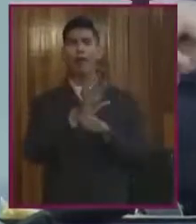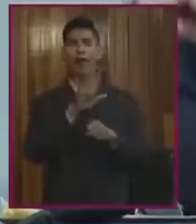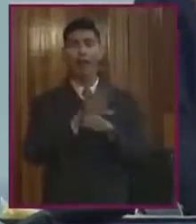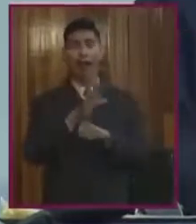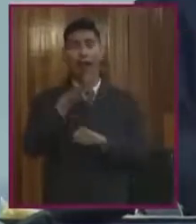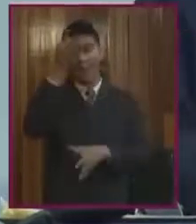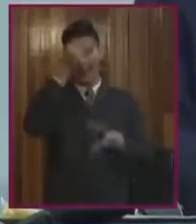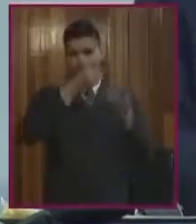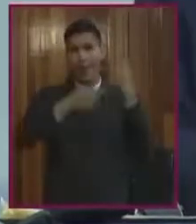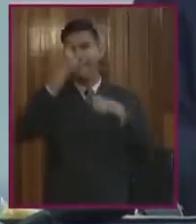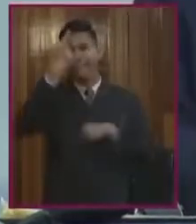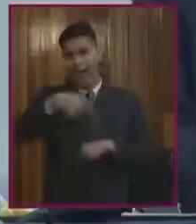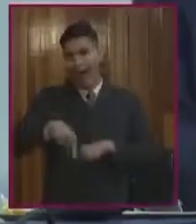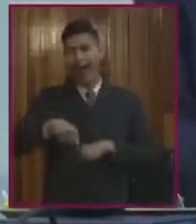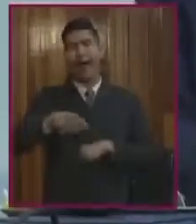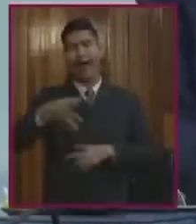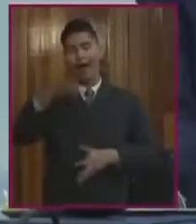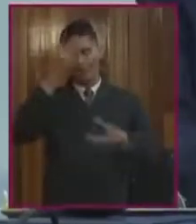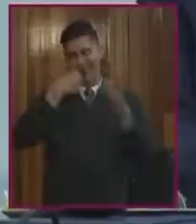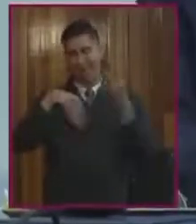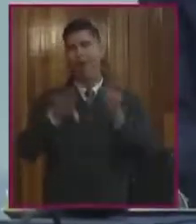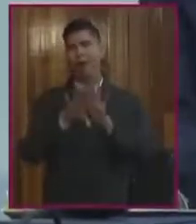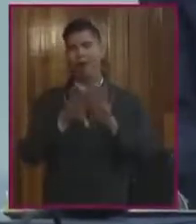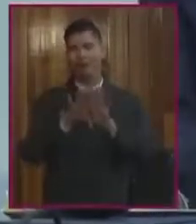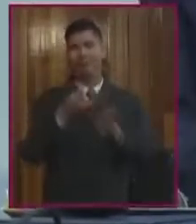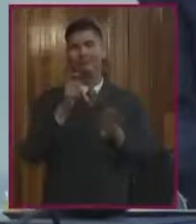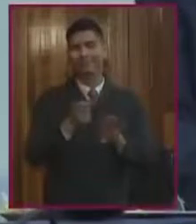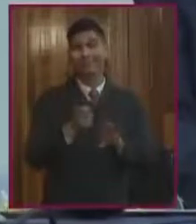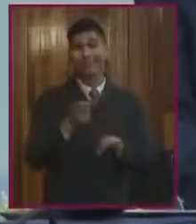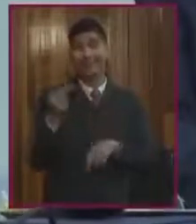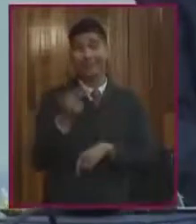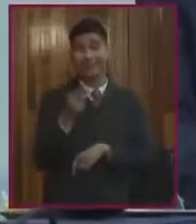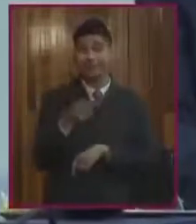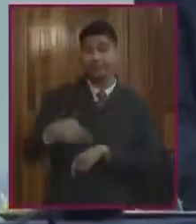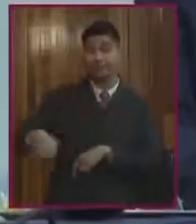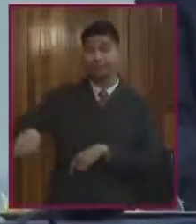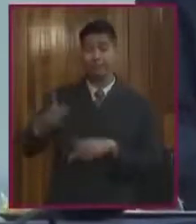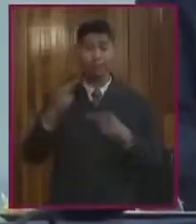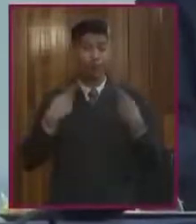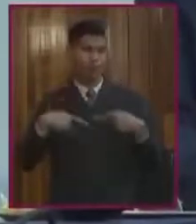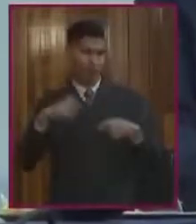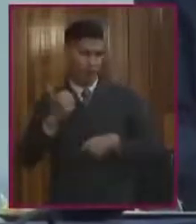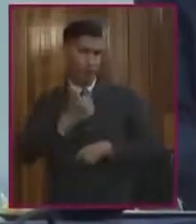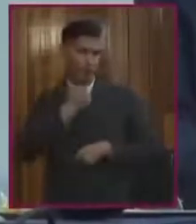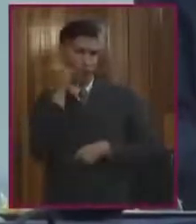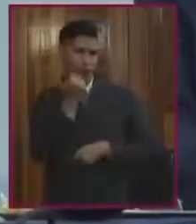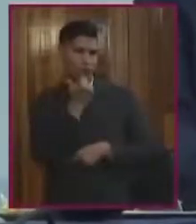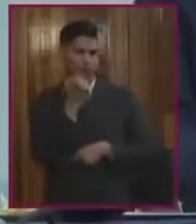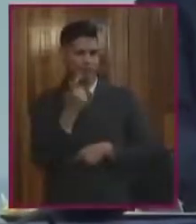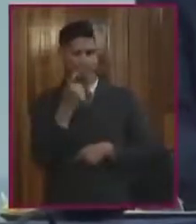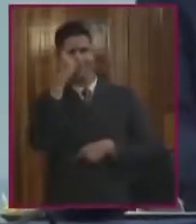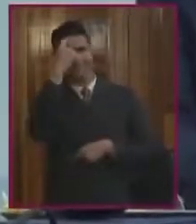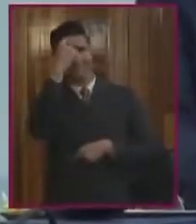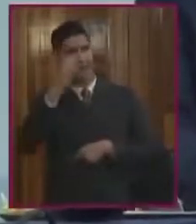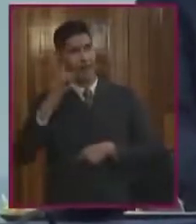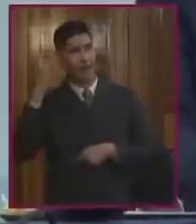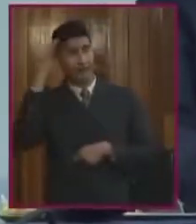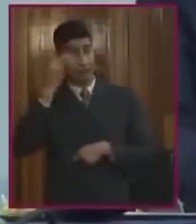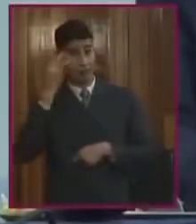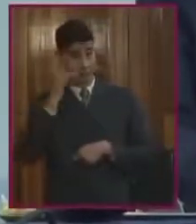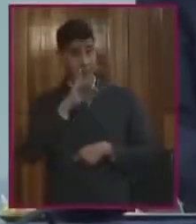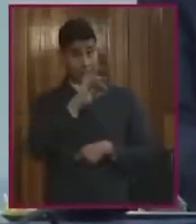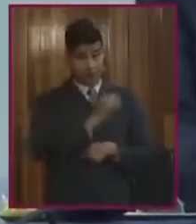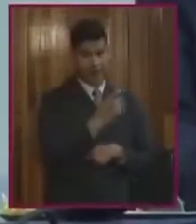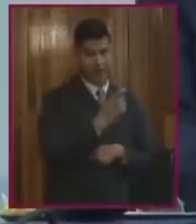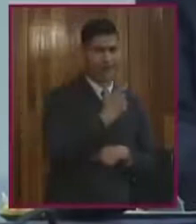razonamiento analítico y crítico. Y la capacidad para comunicarse tanto en español así como en una lengua extranjera, que a veces sentimos que